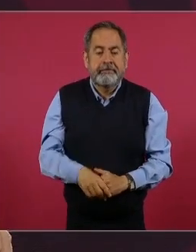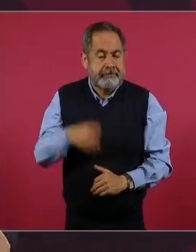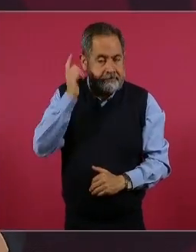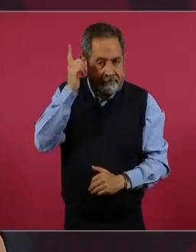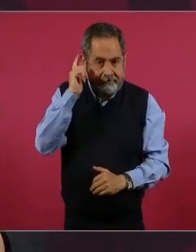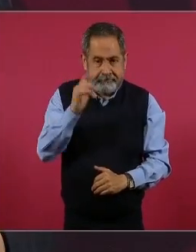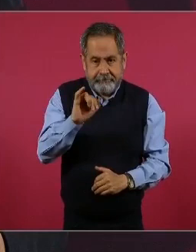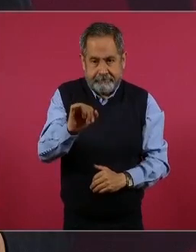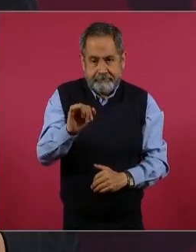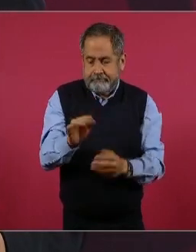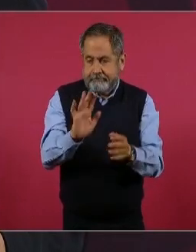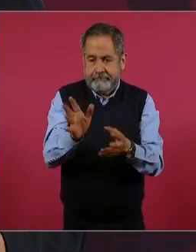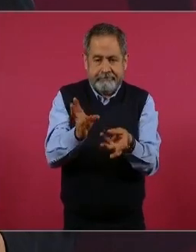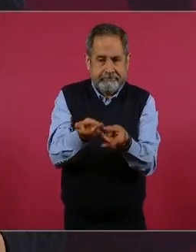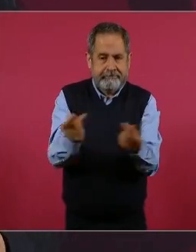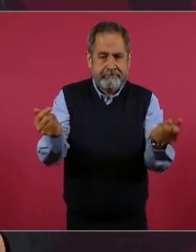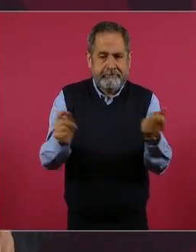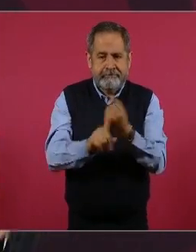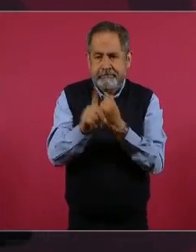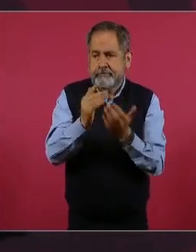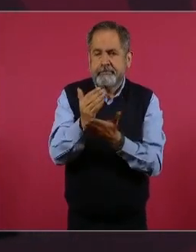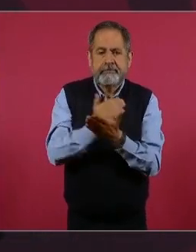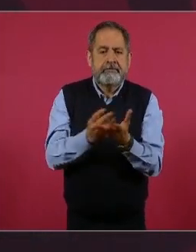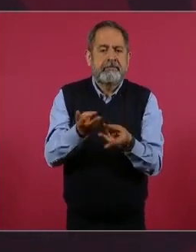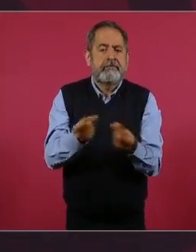ojalá y se logre.